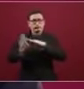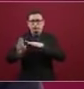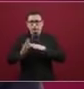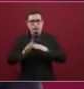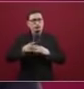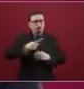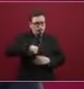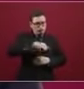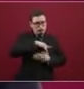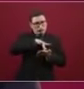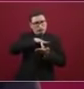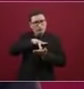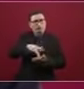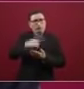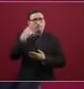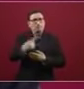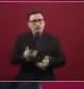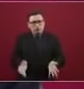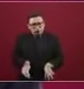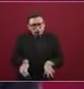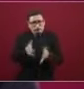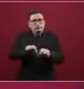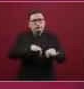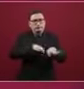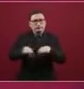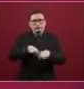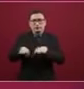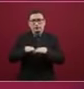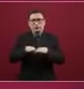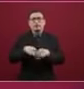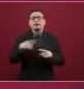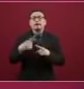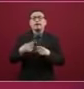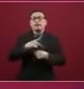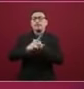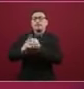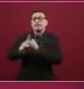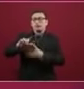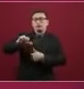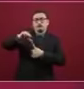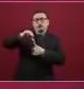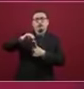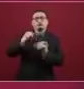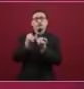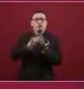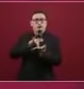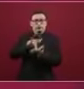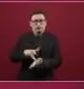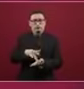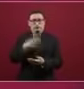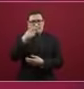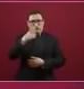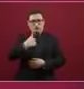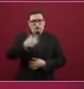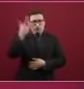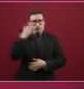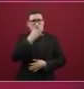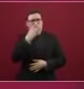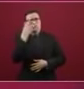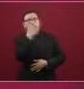producción y con trabajo, y que esto incluya a los países centroamericanos? Eso le he mandado a decir